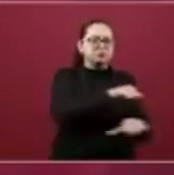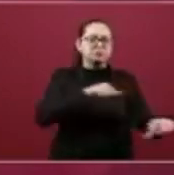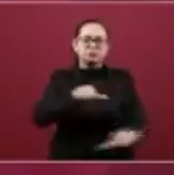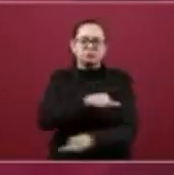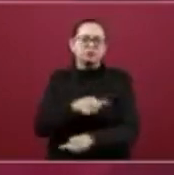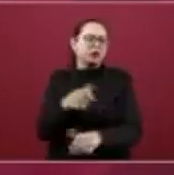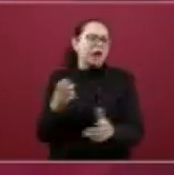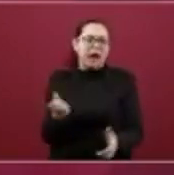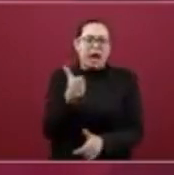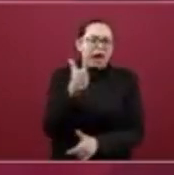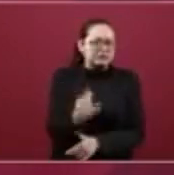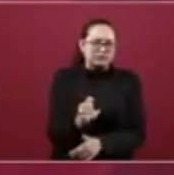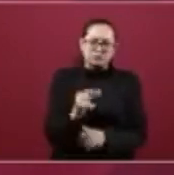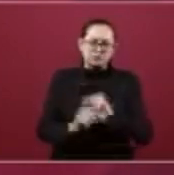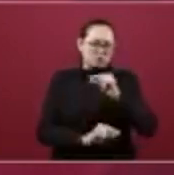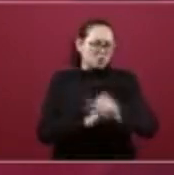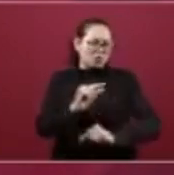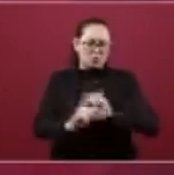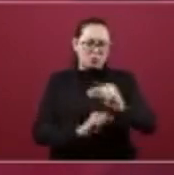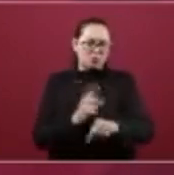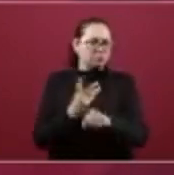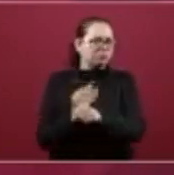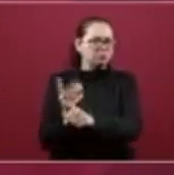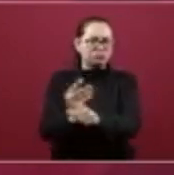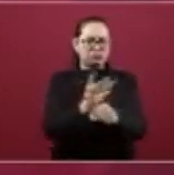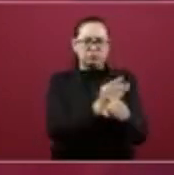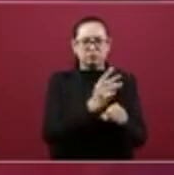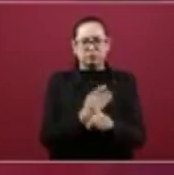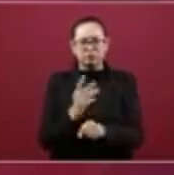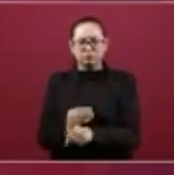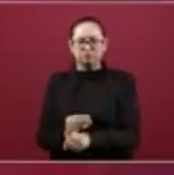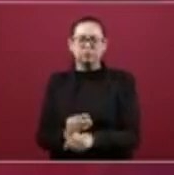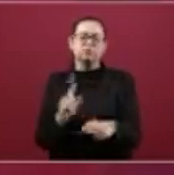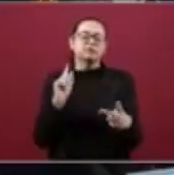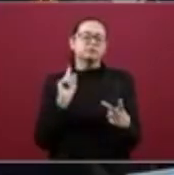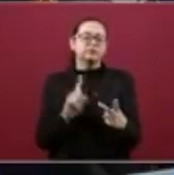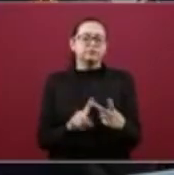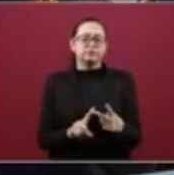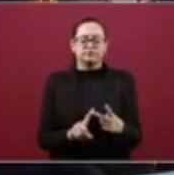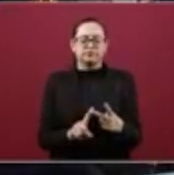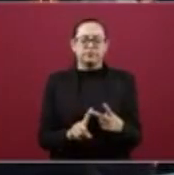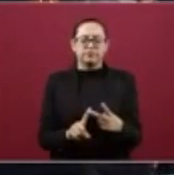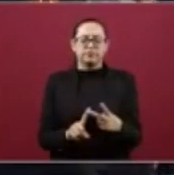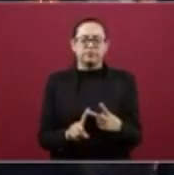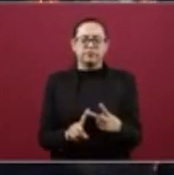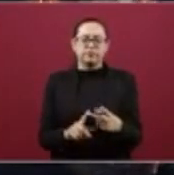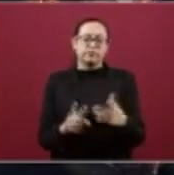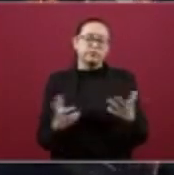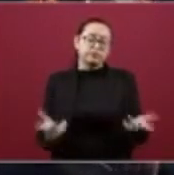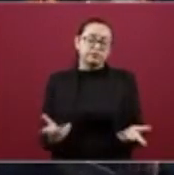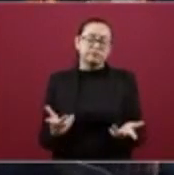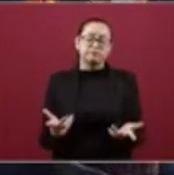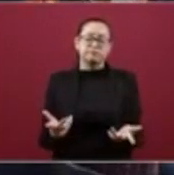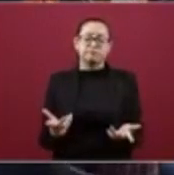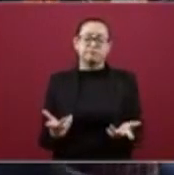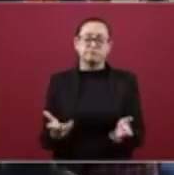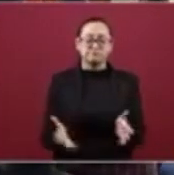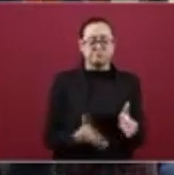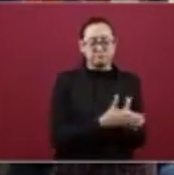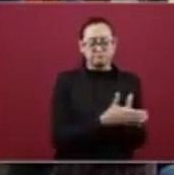mantenimiento mayor en relevo. Entonces, eso es en cuanto a la rehabilitación y esperamos en